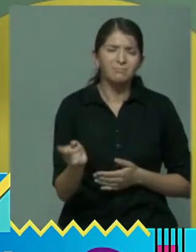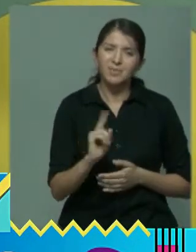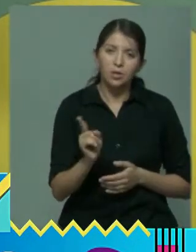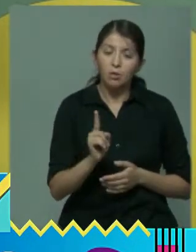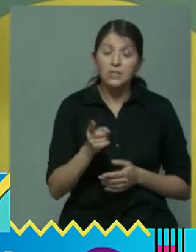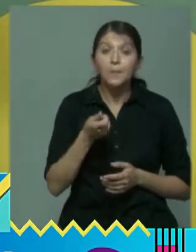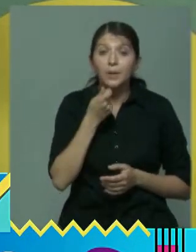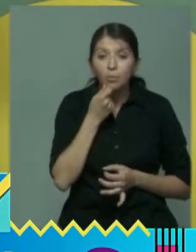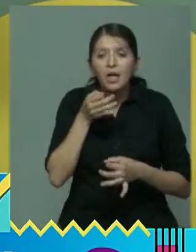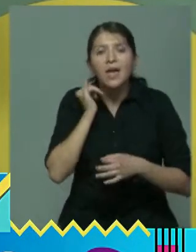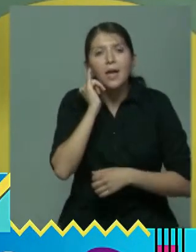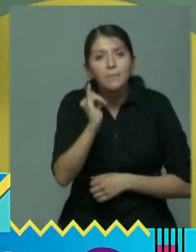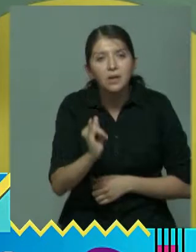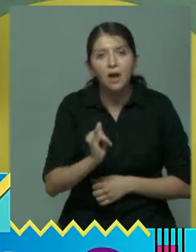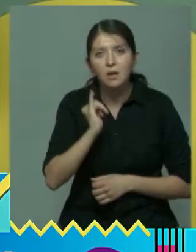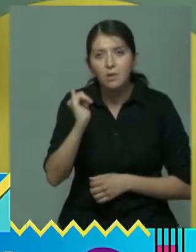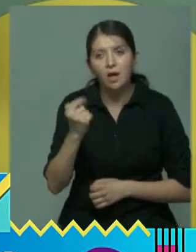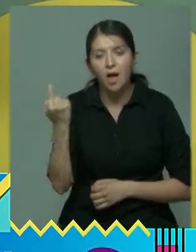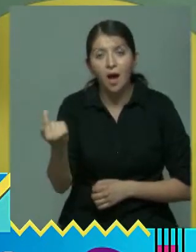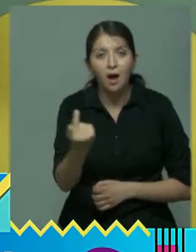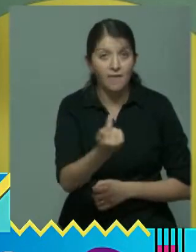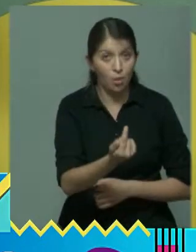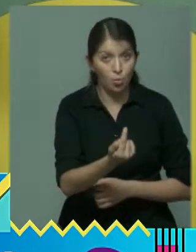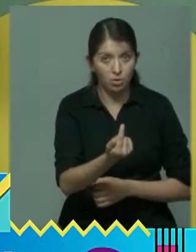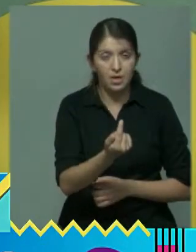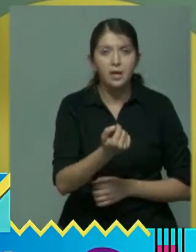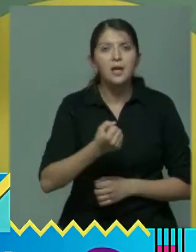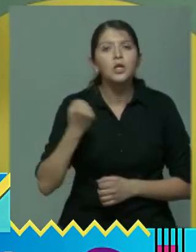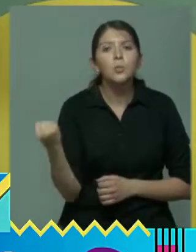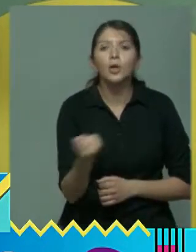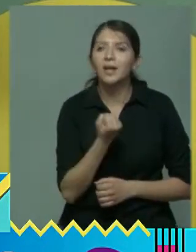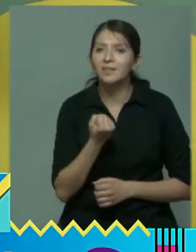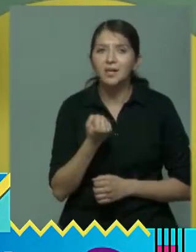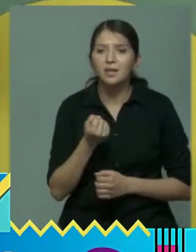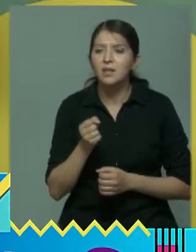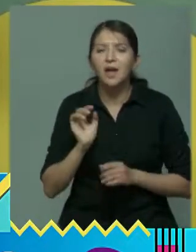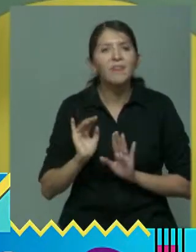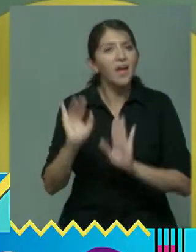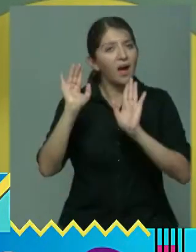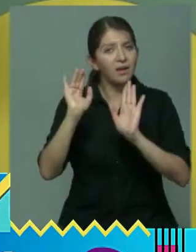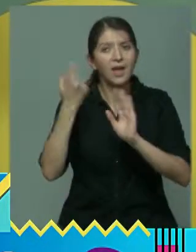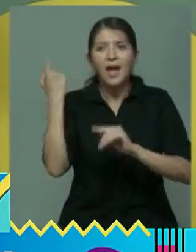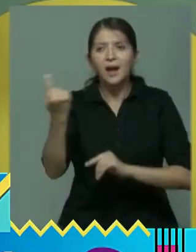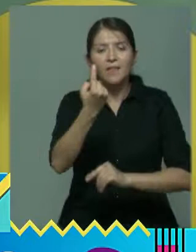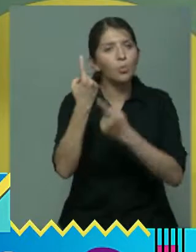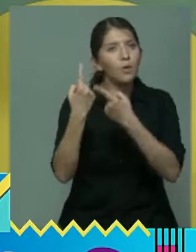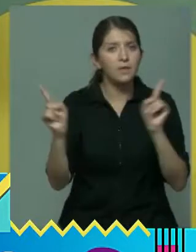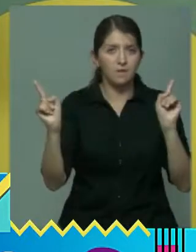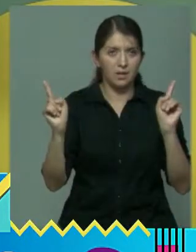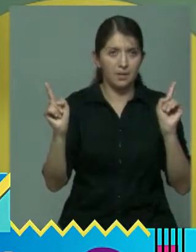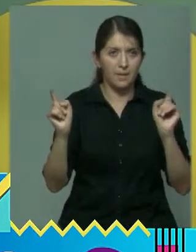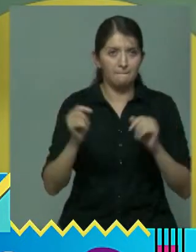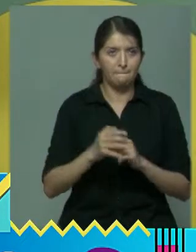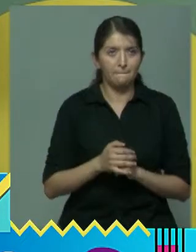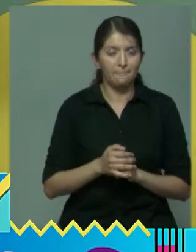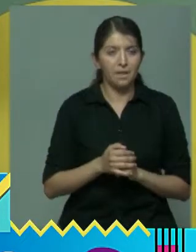propia individualidad la posibilidad de poder ser y de dejar ser, porque en definitiva esto es del adultocentrismo que se llama,